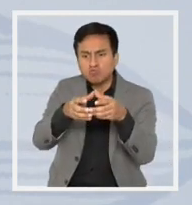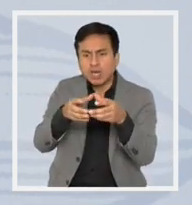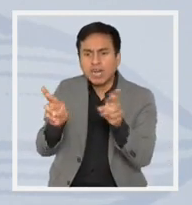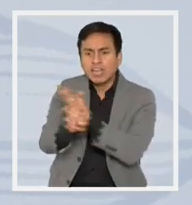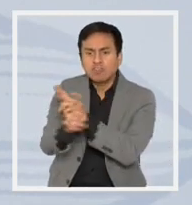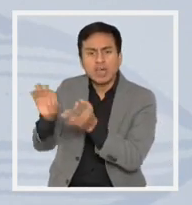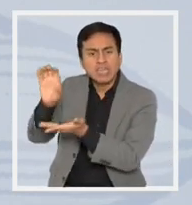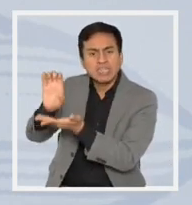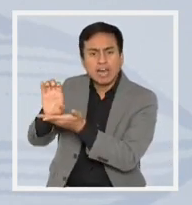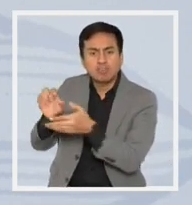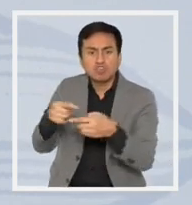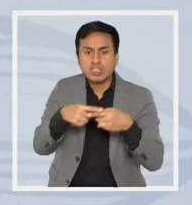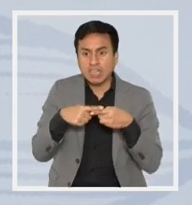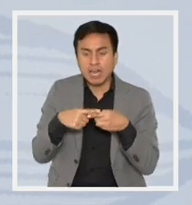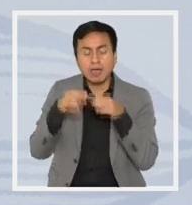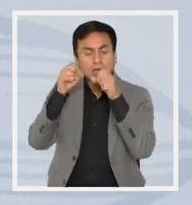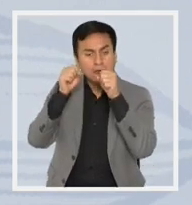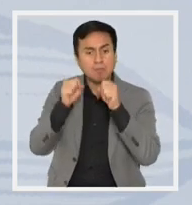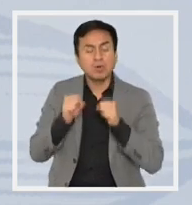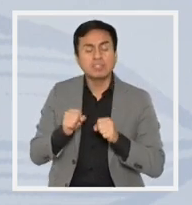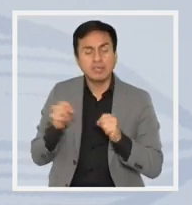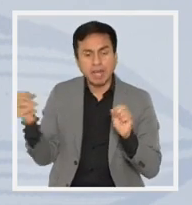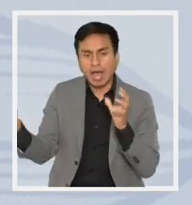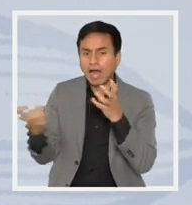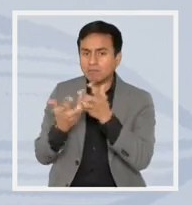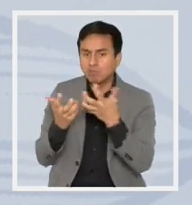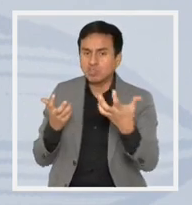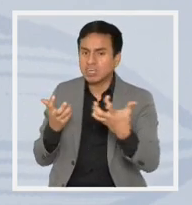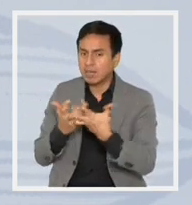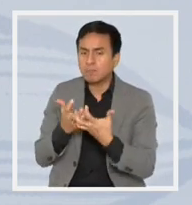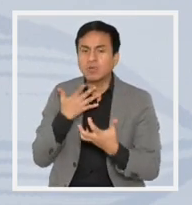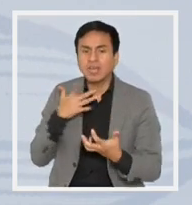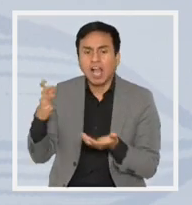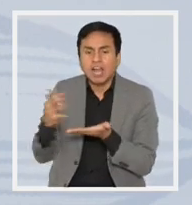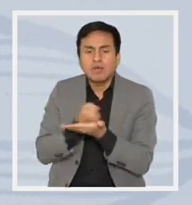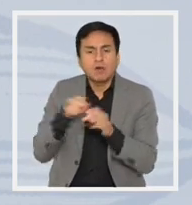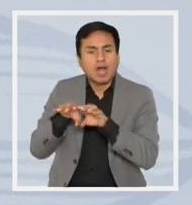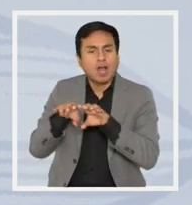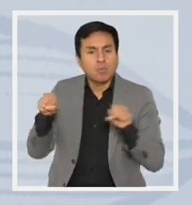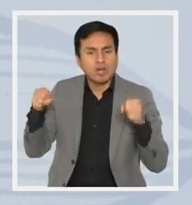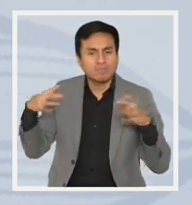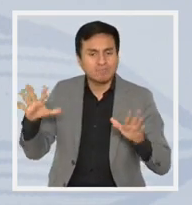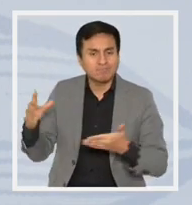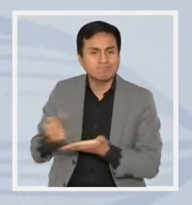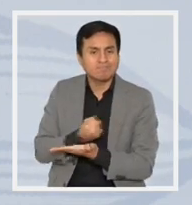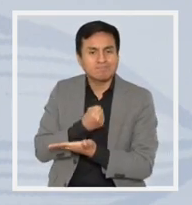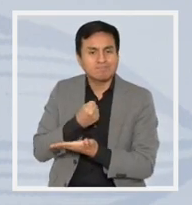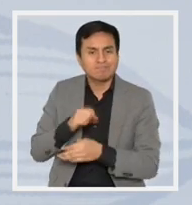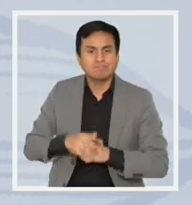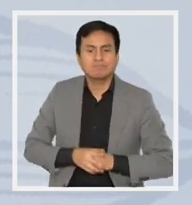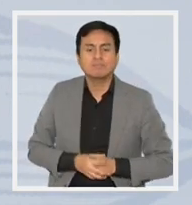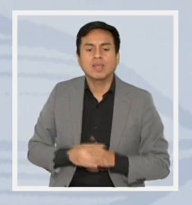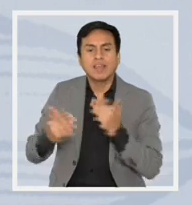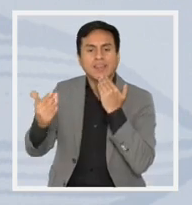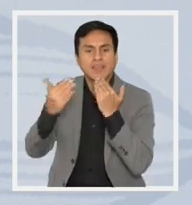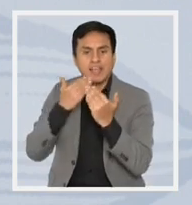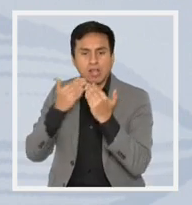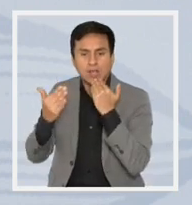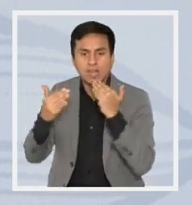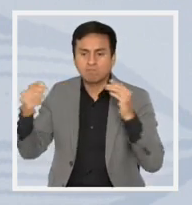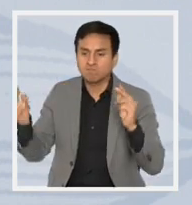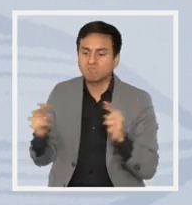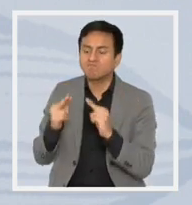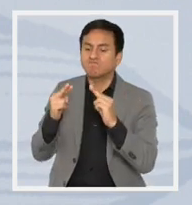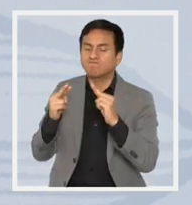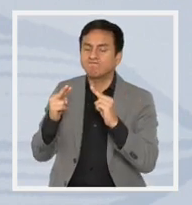relación con el Estado y la sociedad puede ser armónica porque han alcanzado los acuerdos para ello. Han dialogado, se han